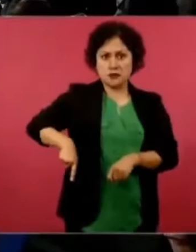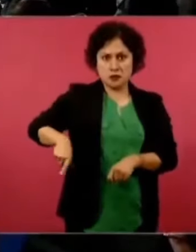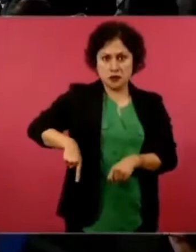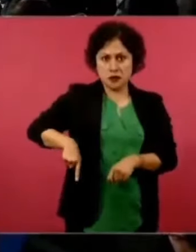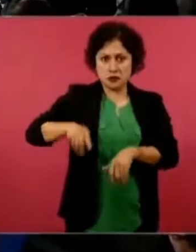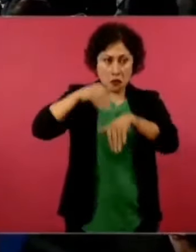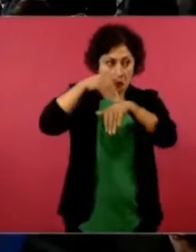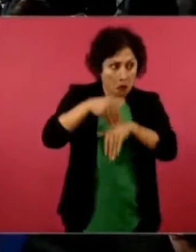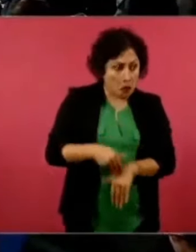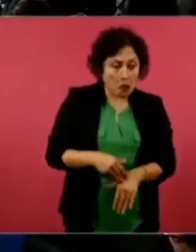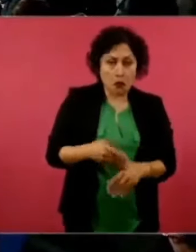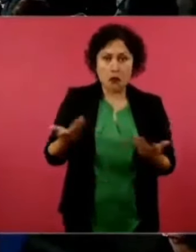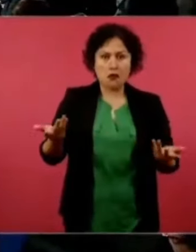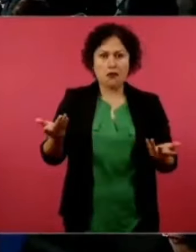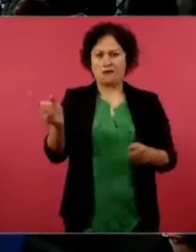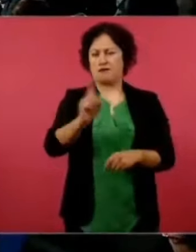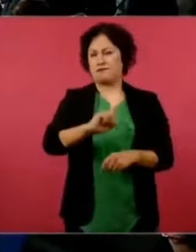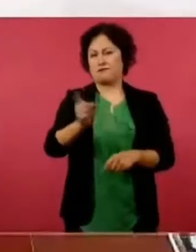extranjero